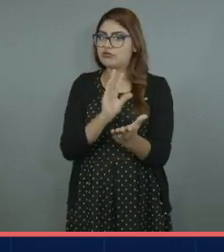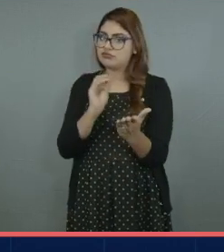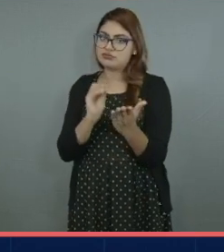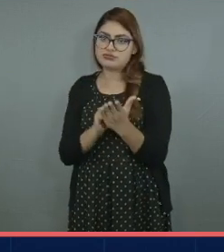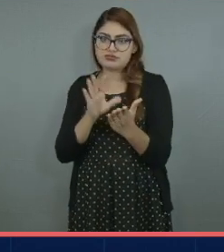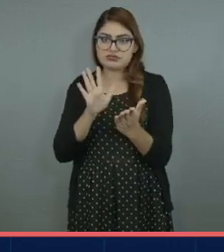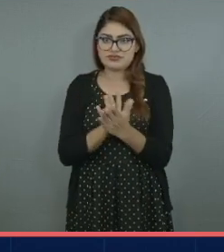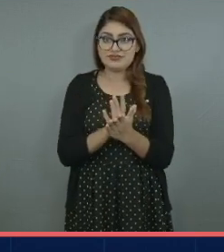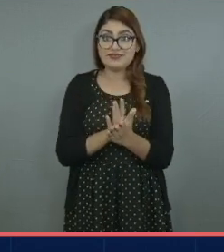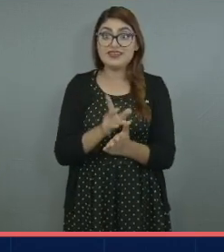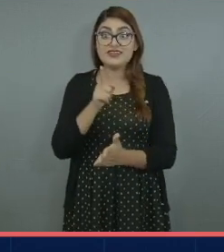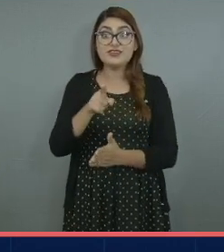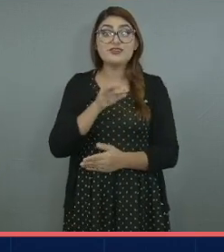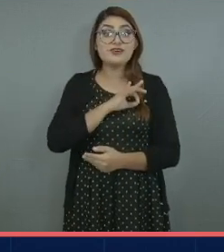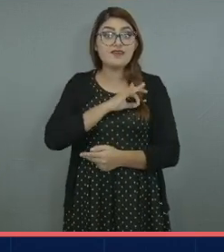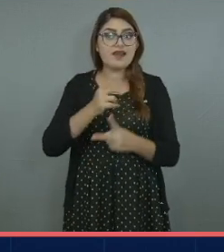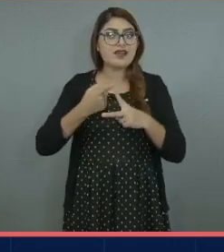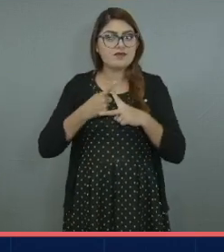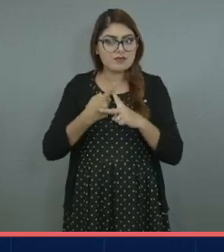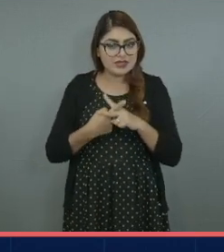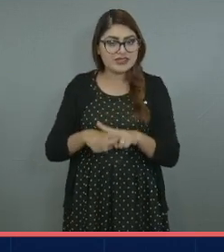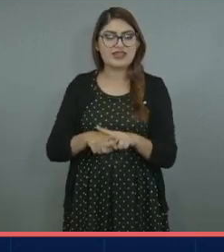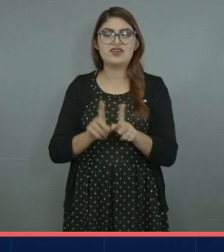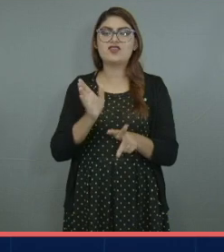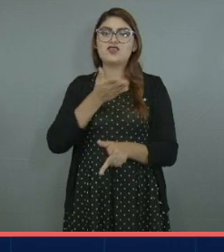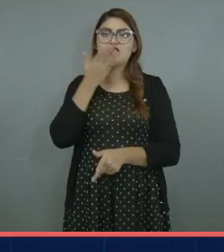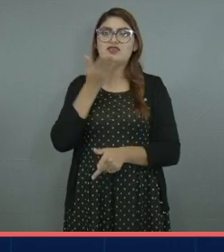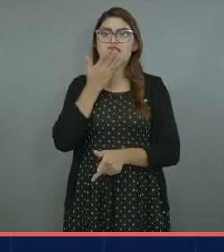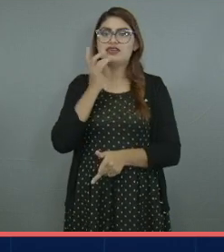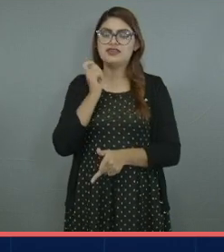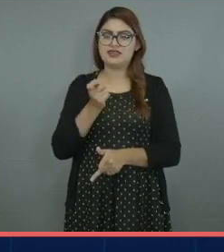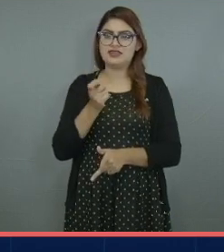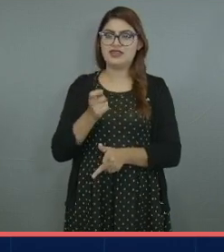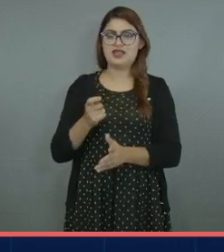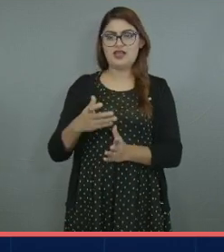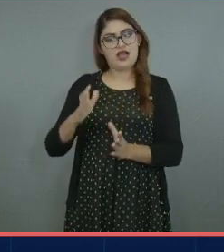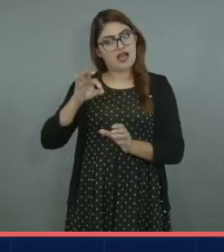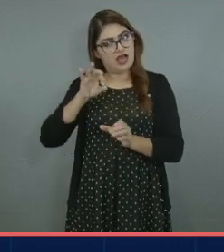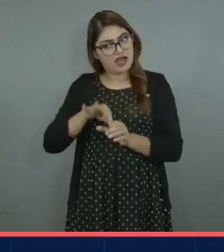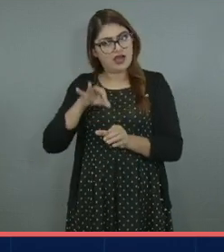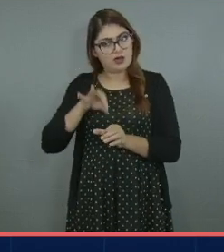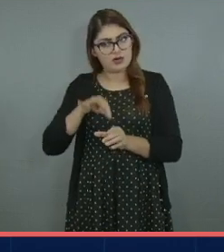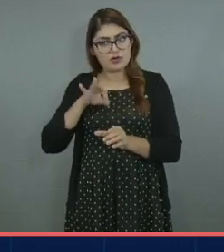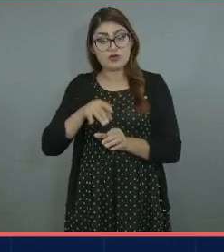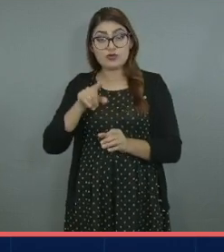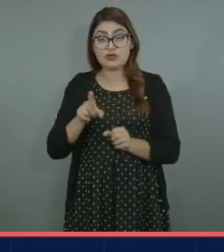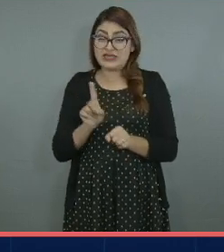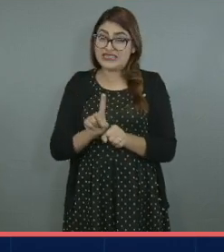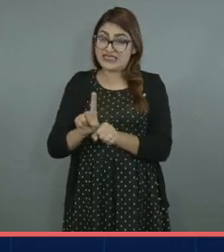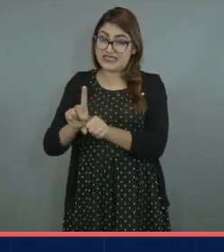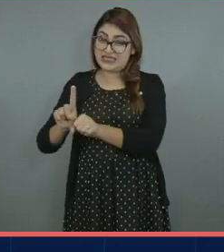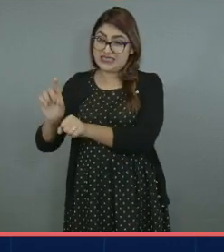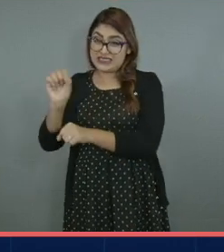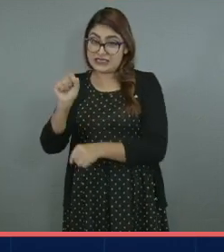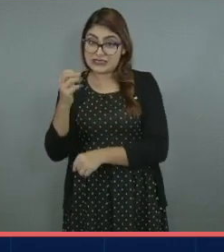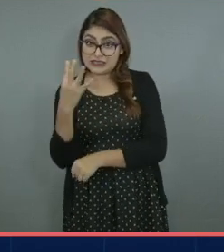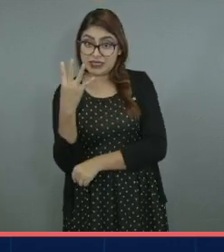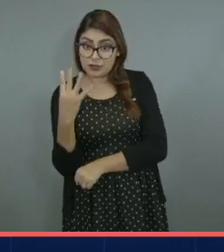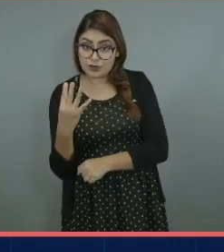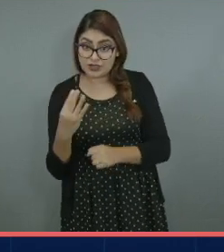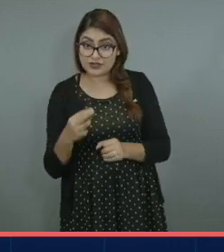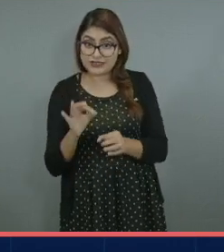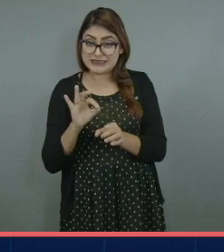estar creando el famoso hábito del ahorro. Si tú haces esto durante 64 días o